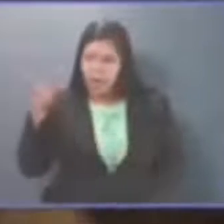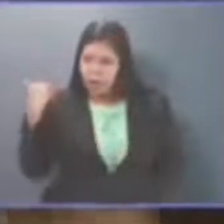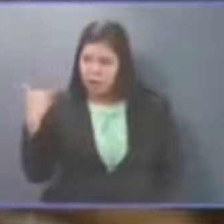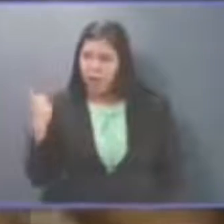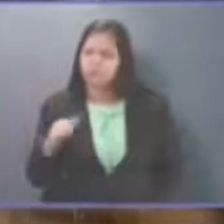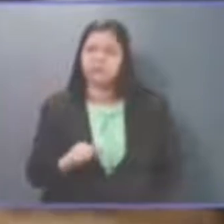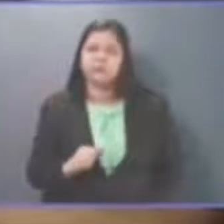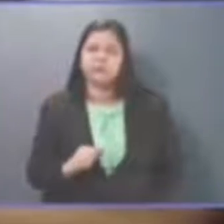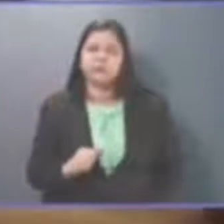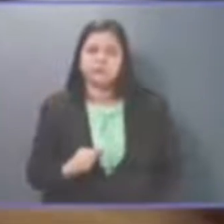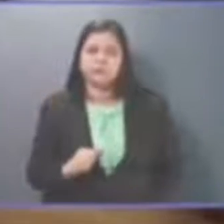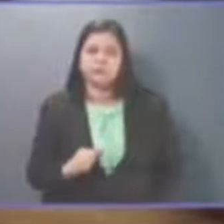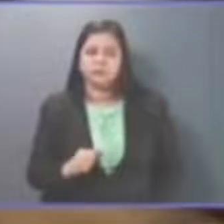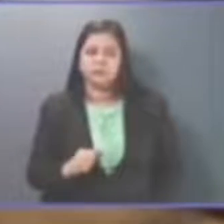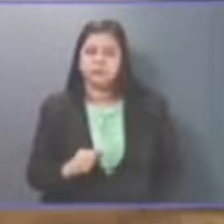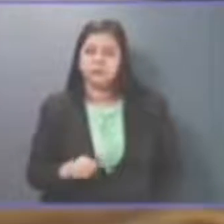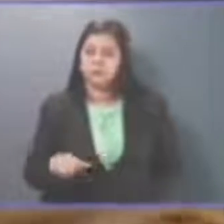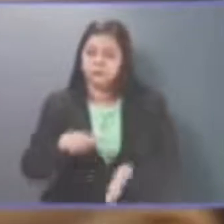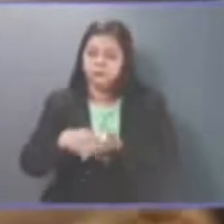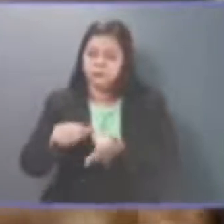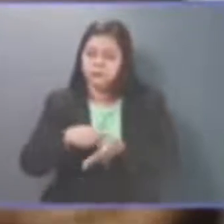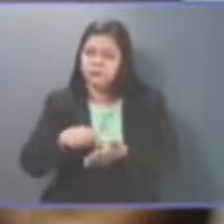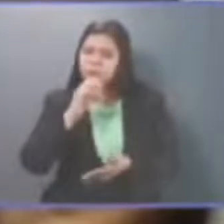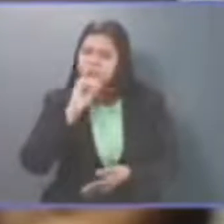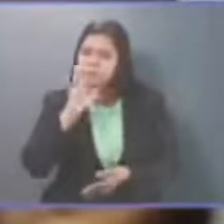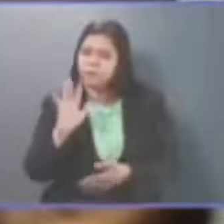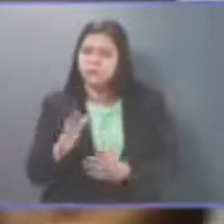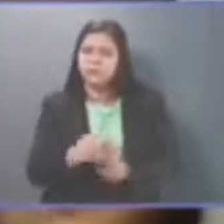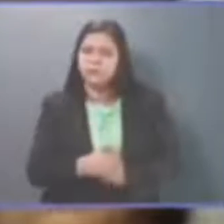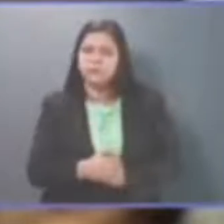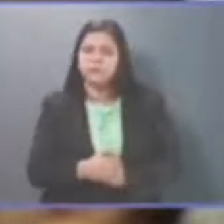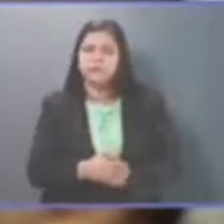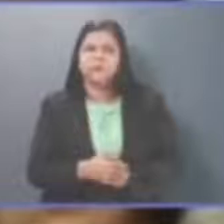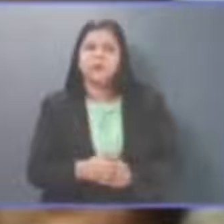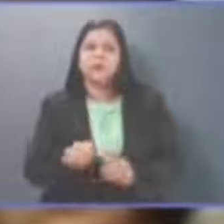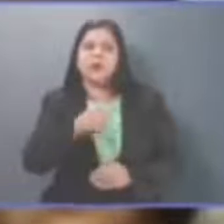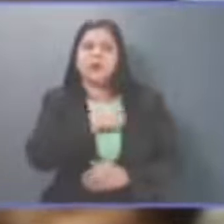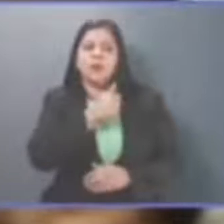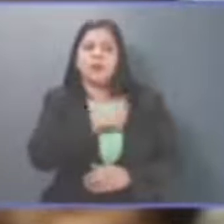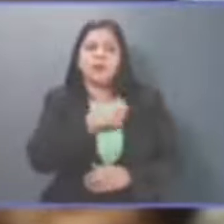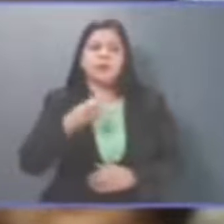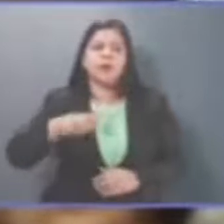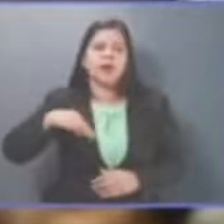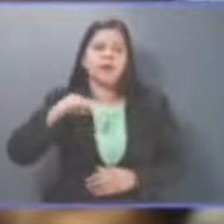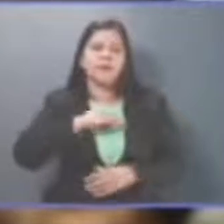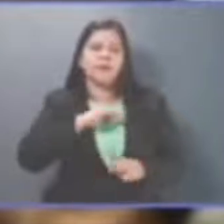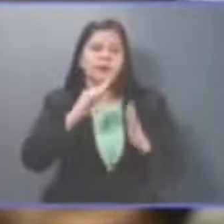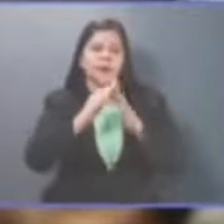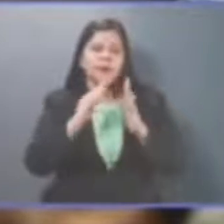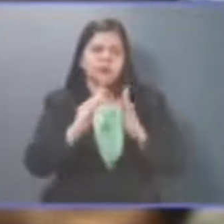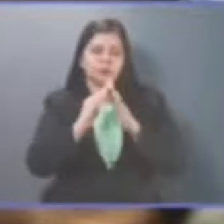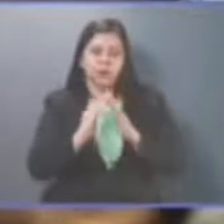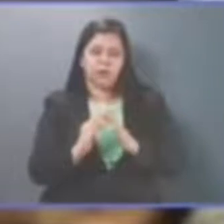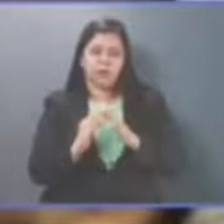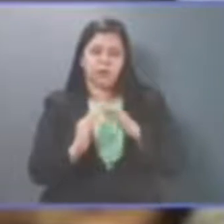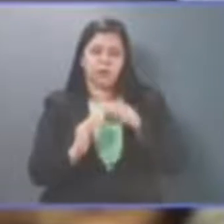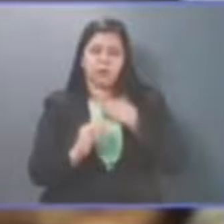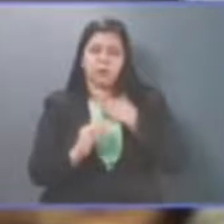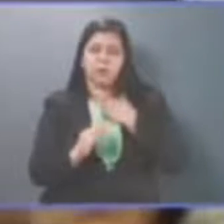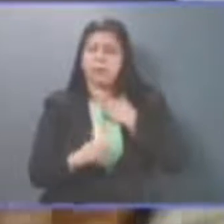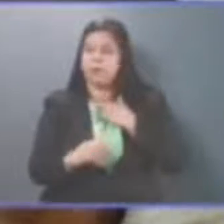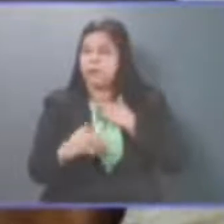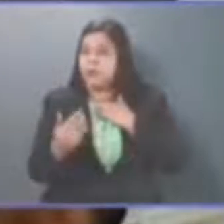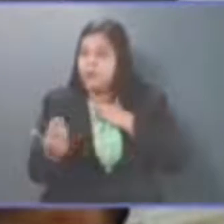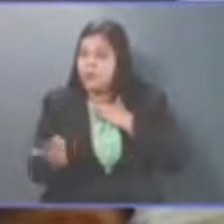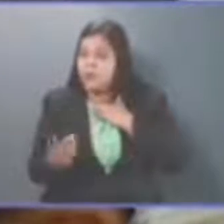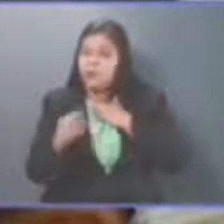anteriores. Y la alcaldía les decía que era competencia del Ministerio de Vivienda. Y